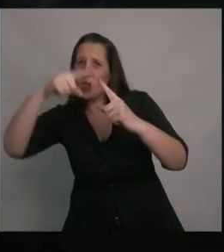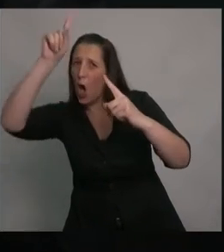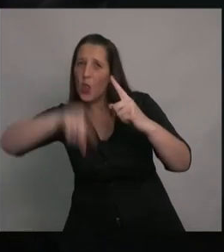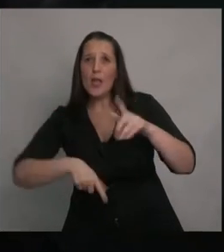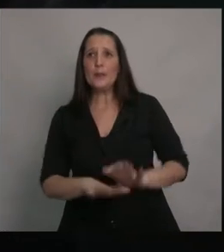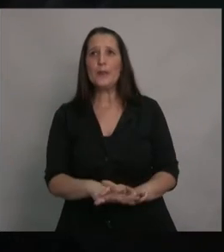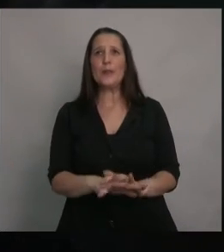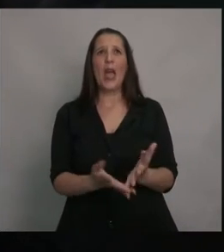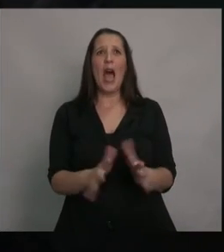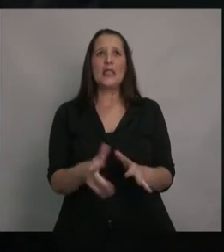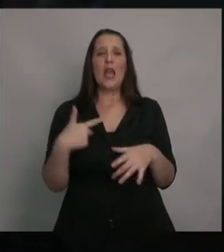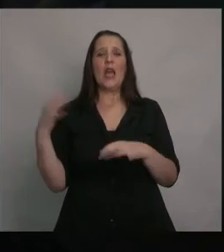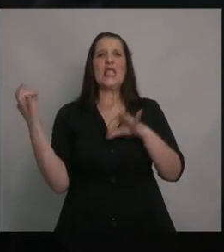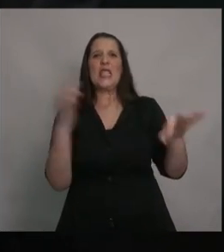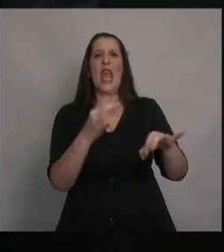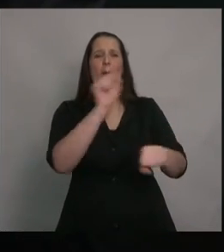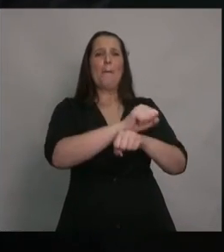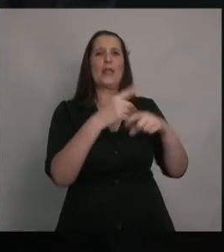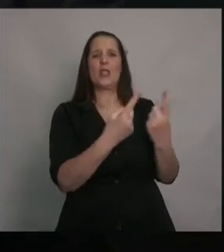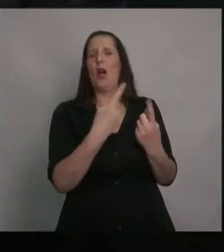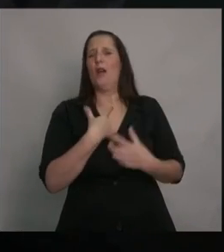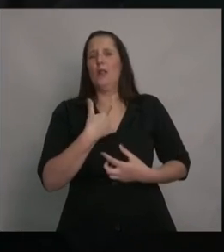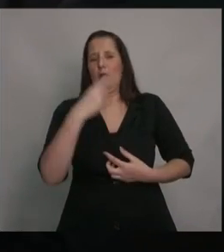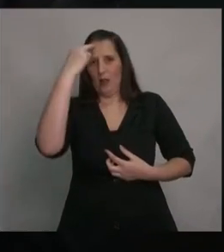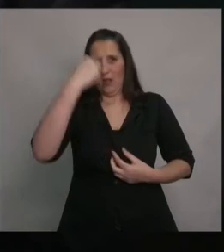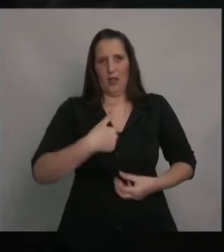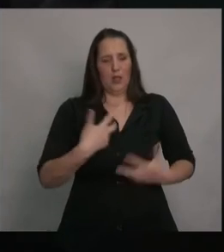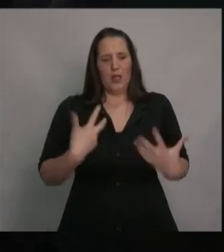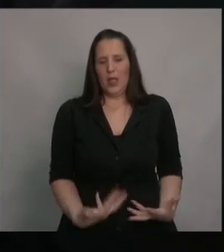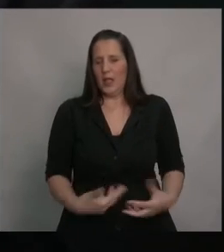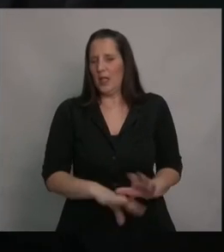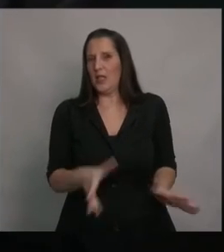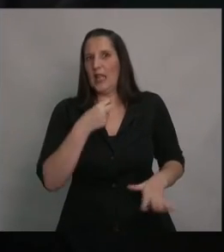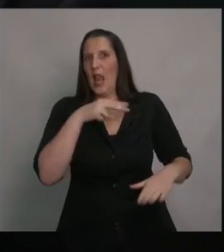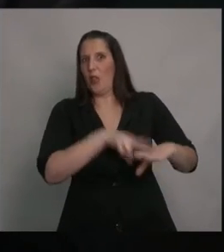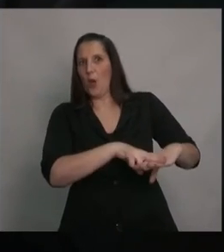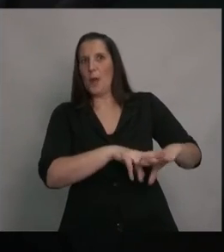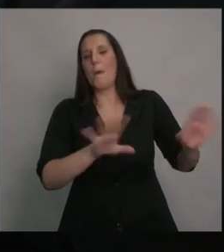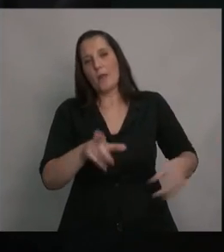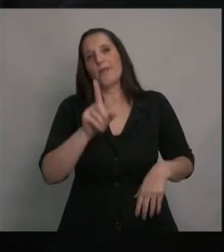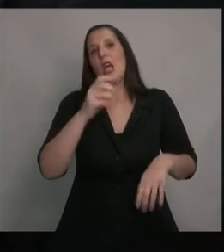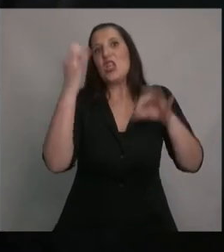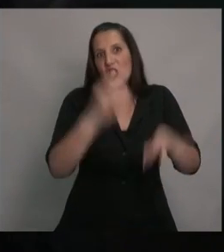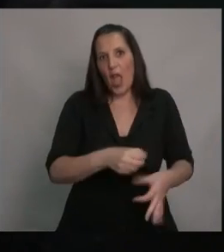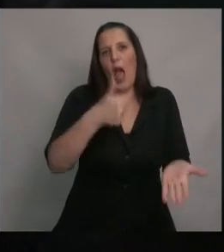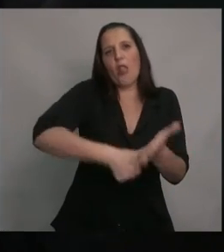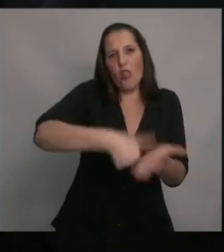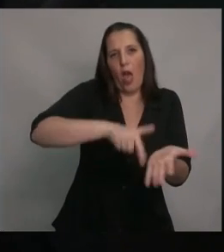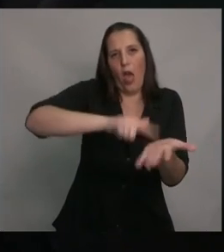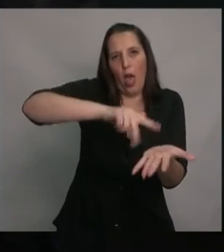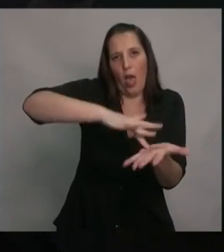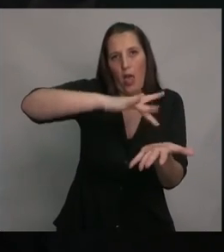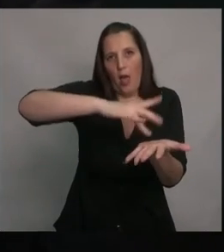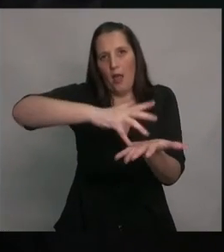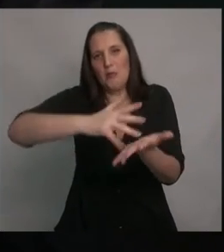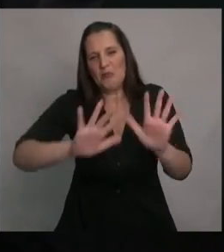la prisión, lo que quieres es acostarte a dormir encima del cemento. Pero entonces cuando tú ya viene un proceso de huellas dactilares, etcétera, etcétera. Y al final de todo eso hay una